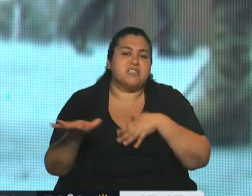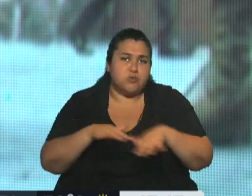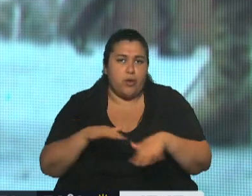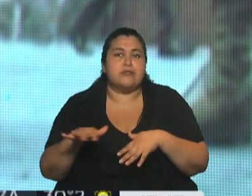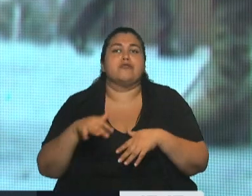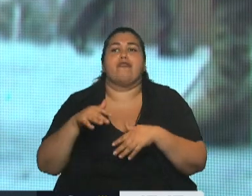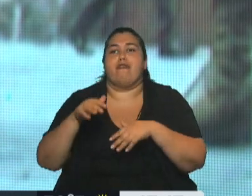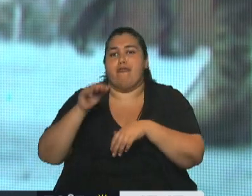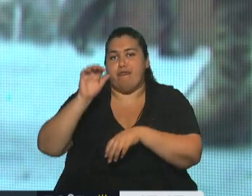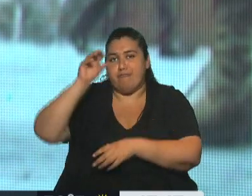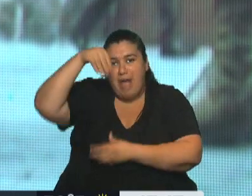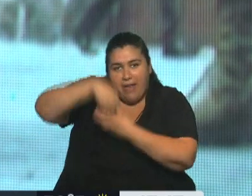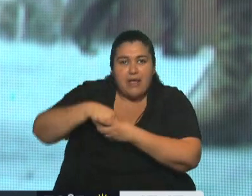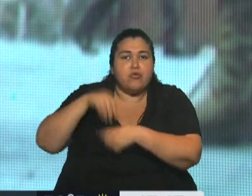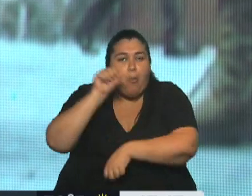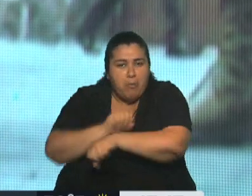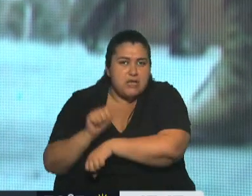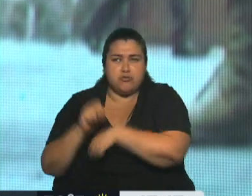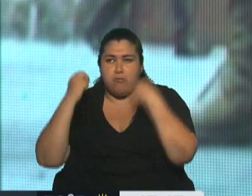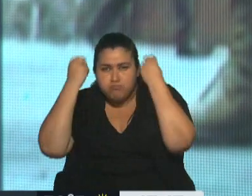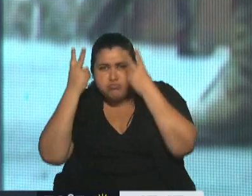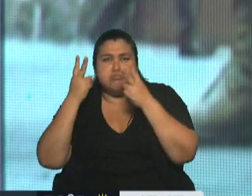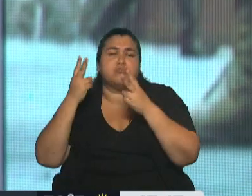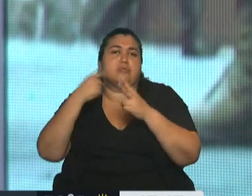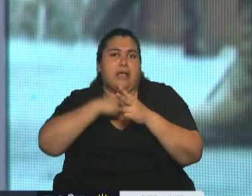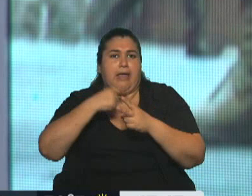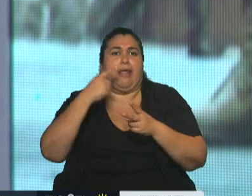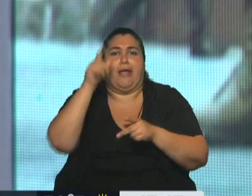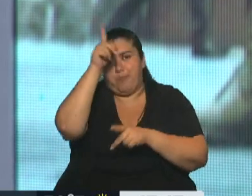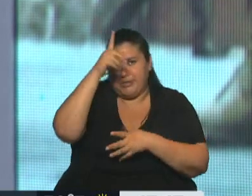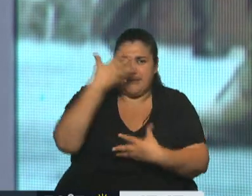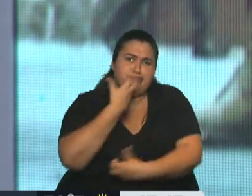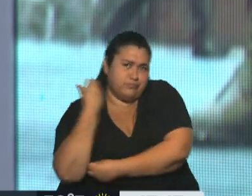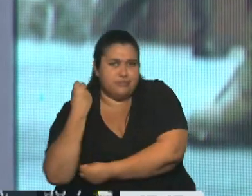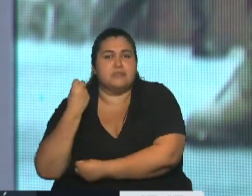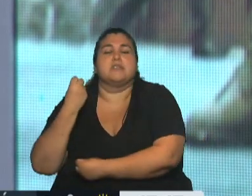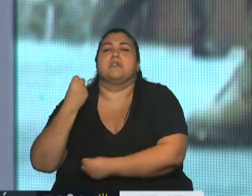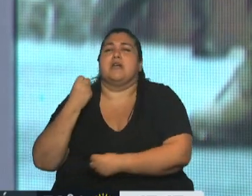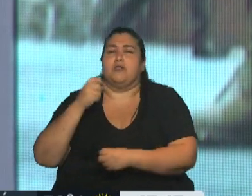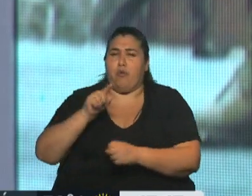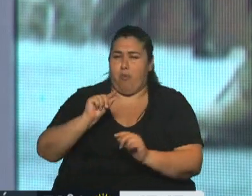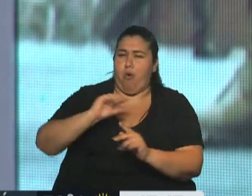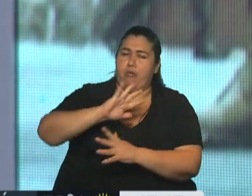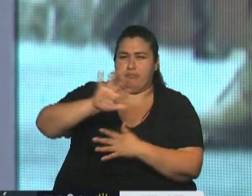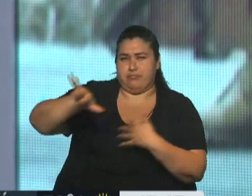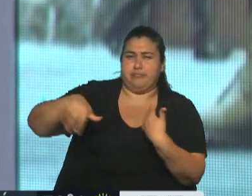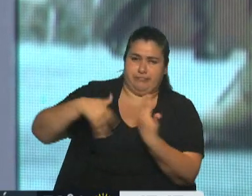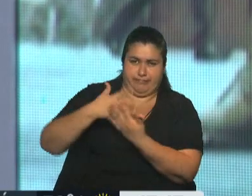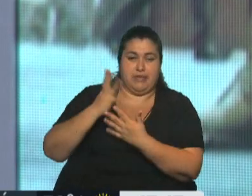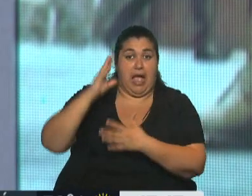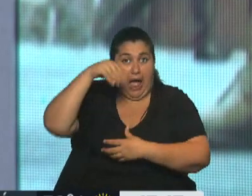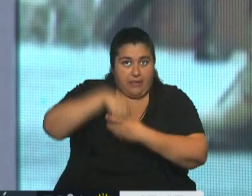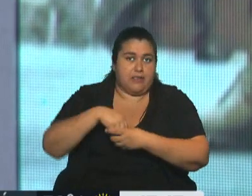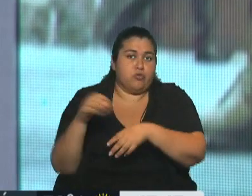motines en las cárceles, bueno, y cuando a partir de la pandemia, sobre todo, hubo ahí una suerte de cuello de botella en Guayaquil que